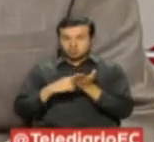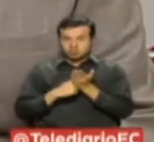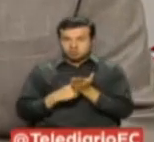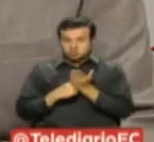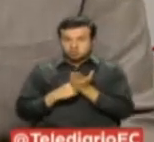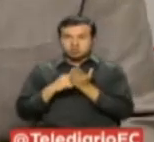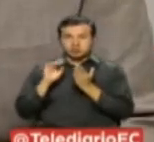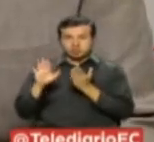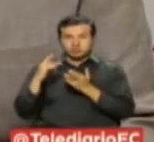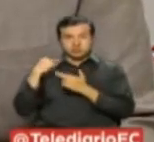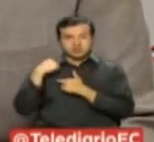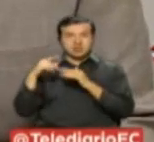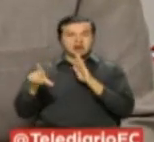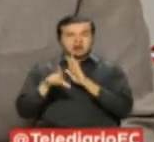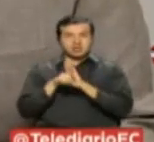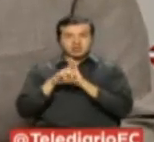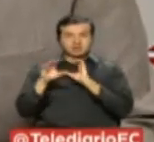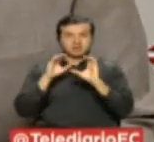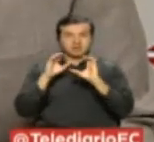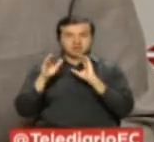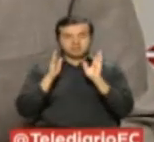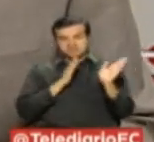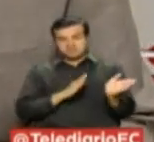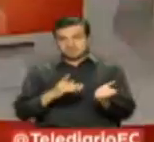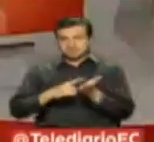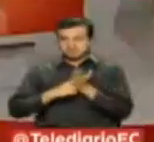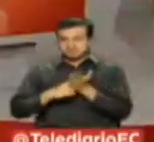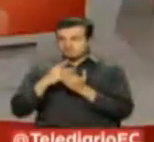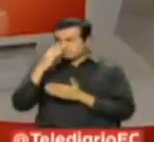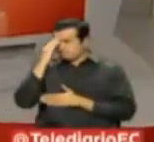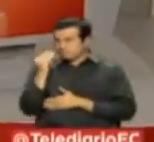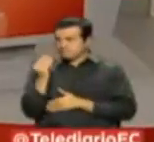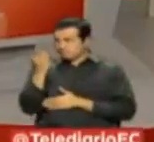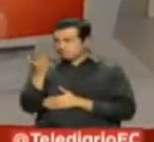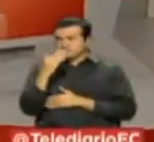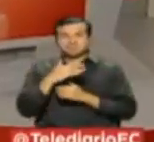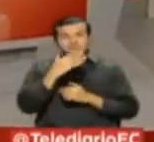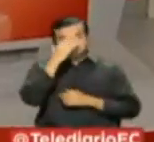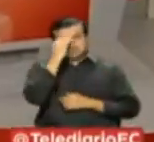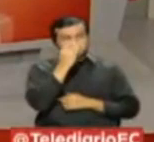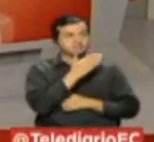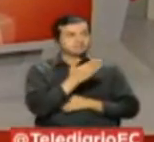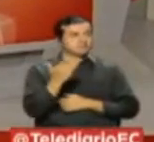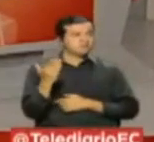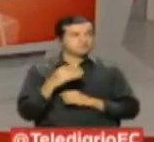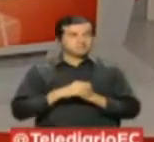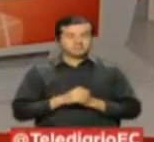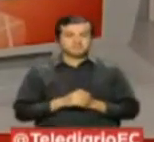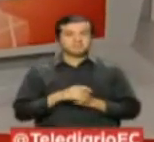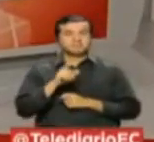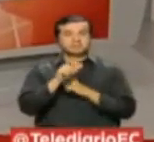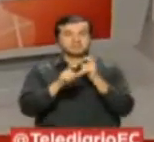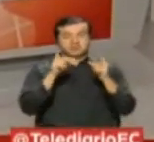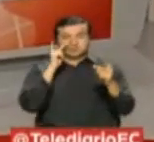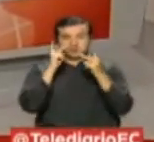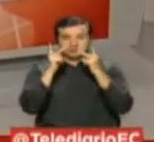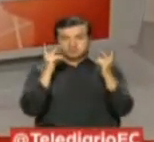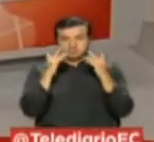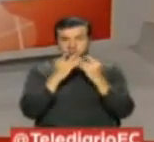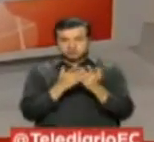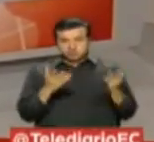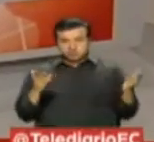interculturalidad representante de creo buenos días buenos días un cordial saludo a usted eduardo y a los que sintonizan